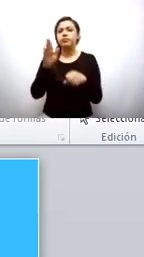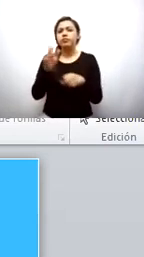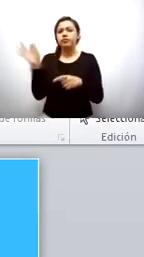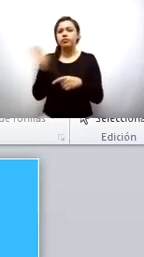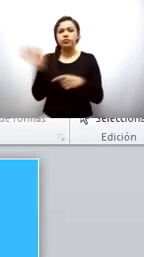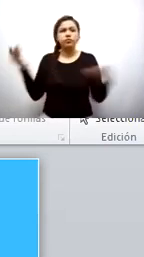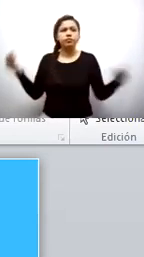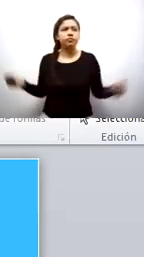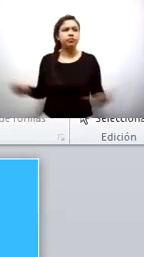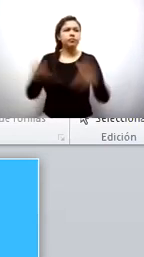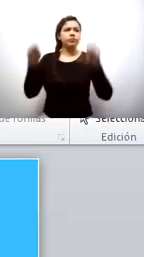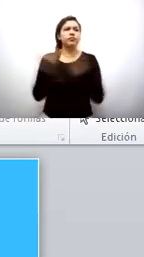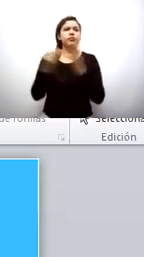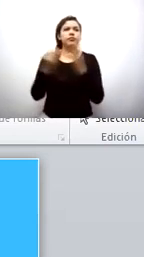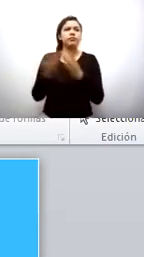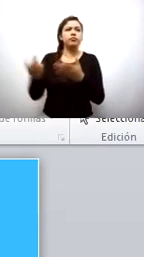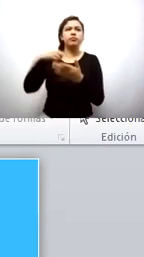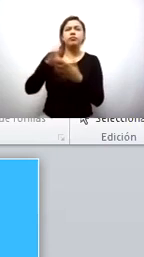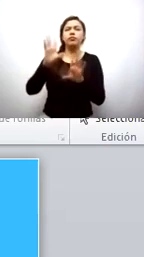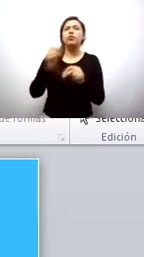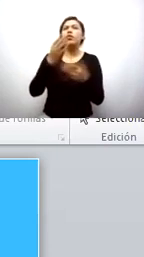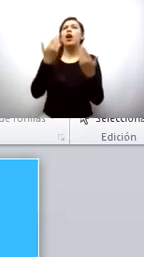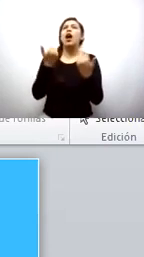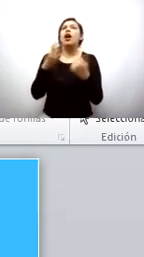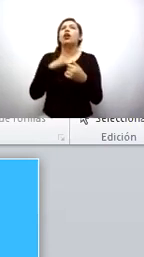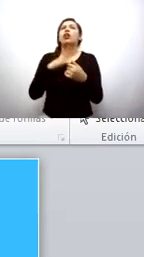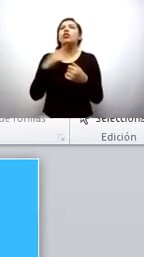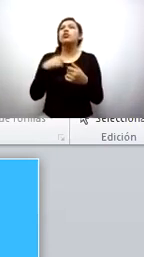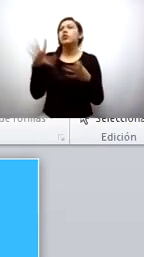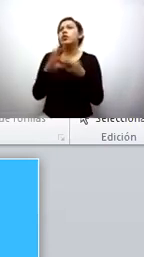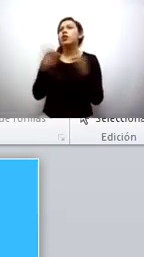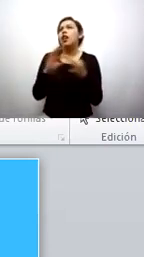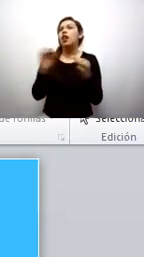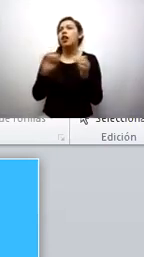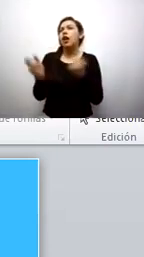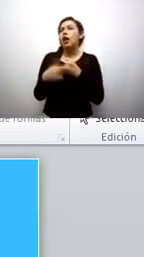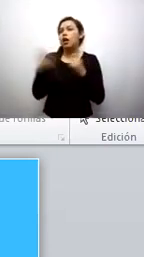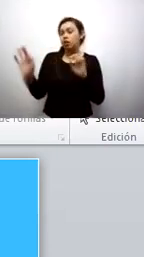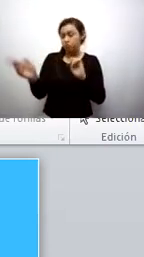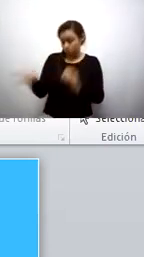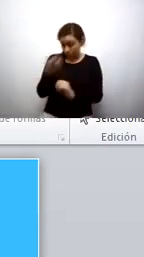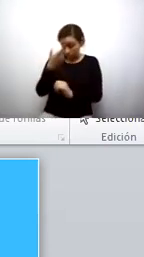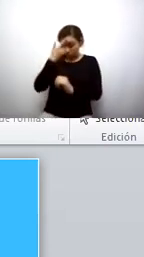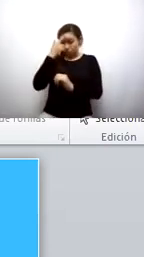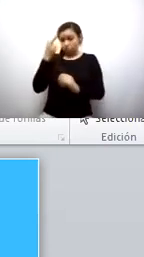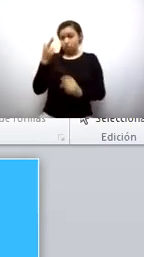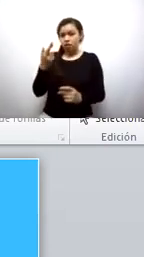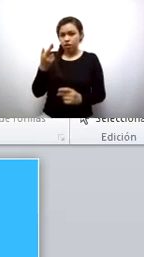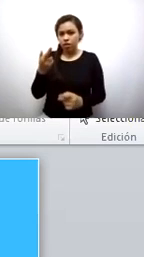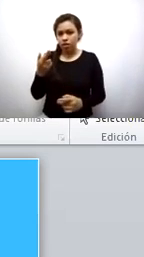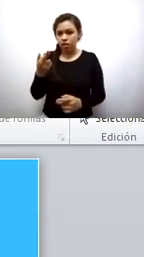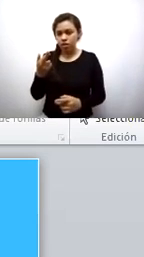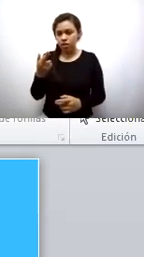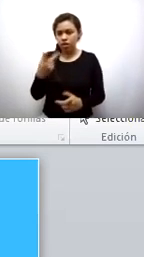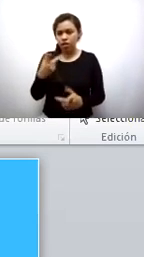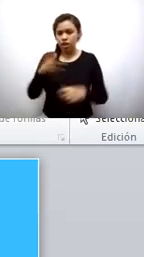presenciales no teníamos esa bondad de que cuando yo esté explicando algo y se me viene a la mente, no sé, hasta el tráiler de una película,